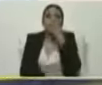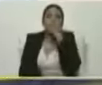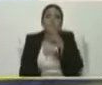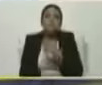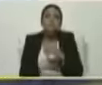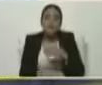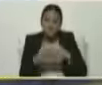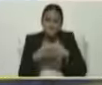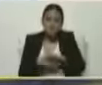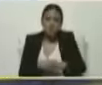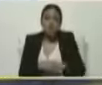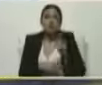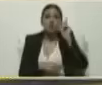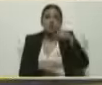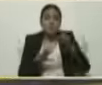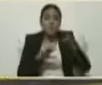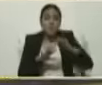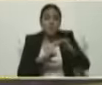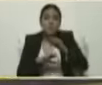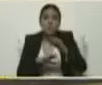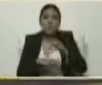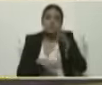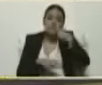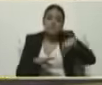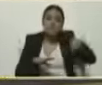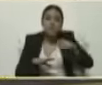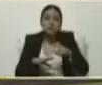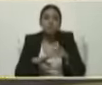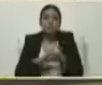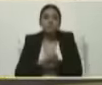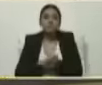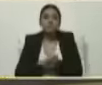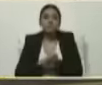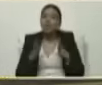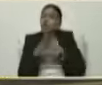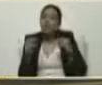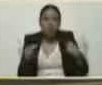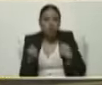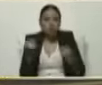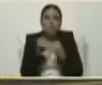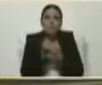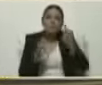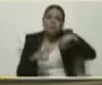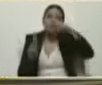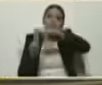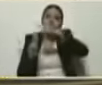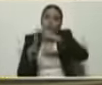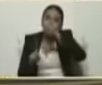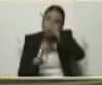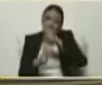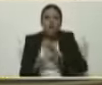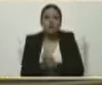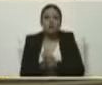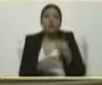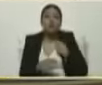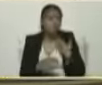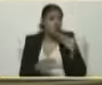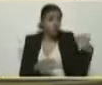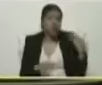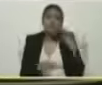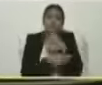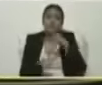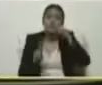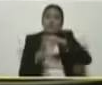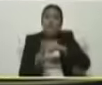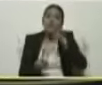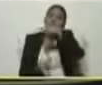del municipio Samuel Darío Maldonado, todo el apoyo para el Táchira. Estuve en el Táchira ahorita y me recibieron